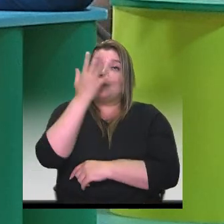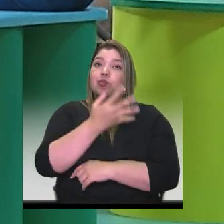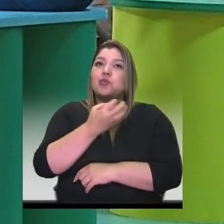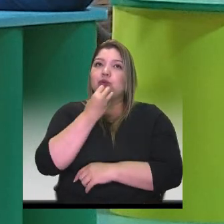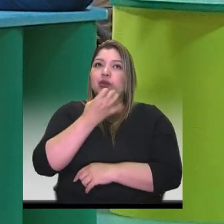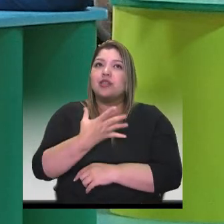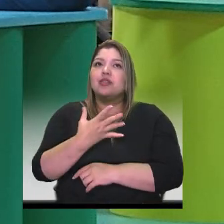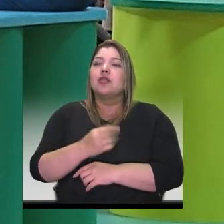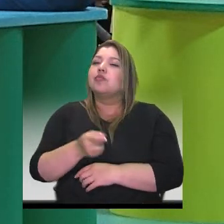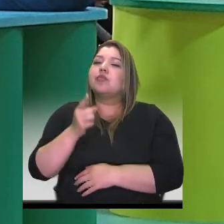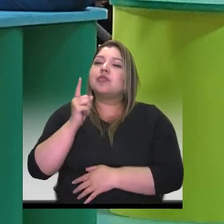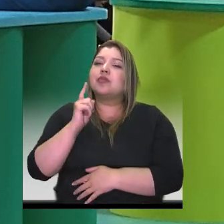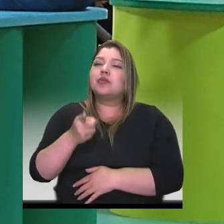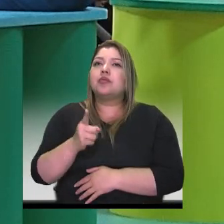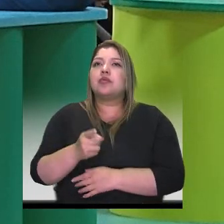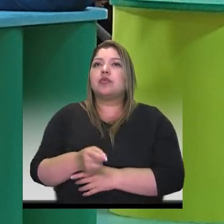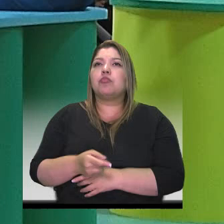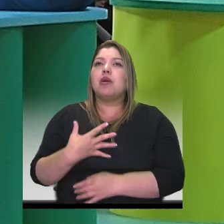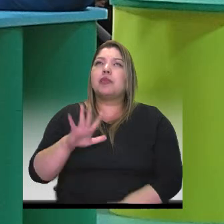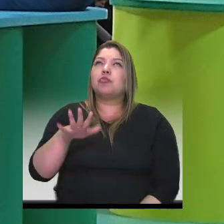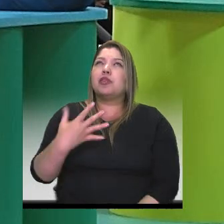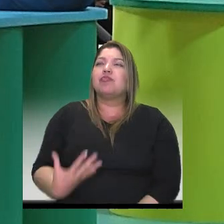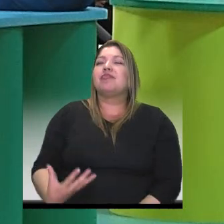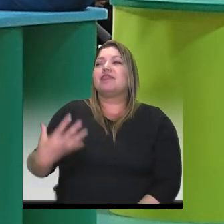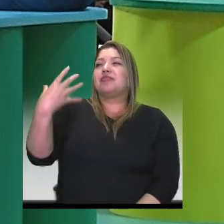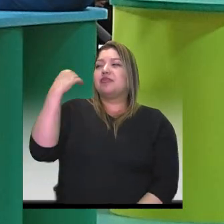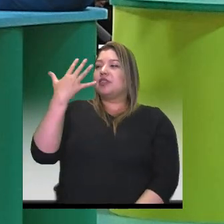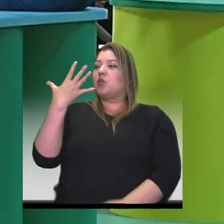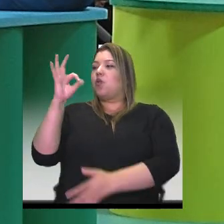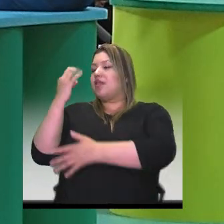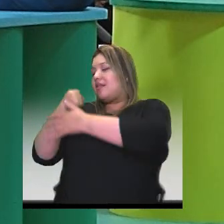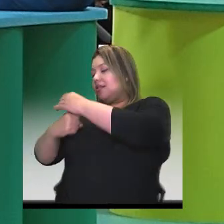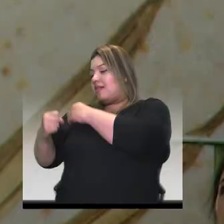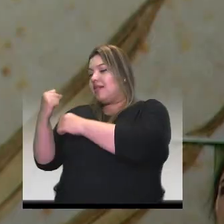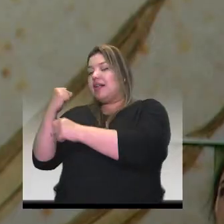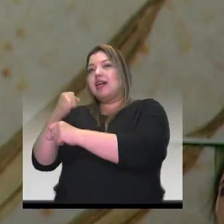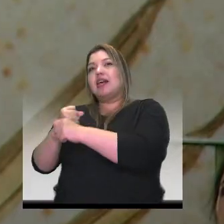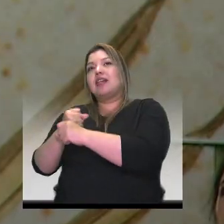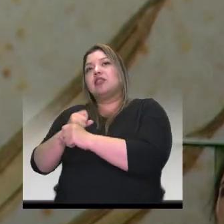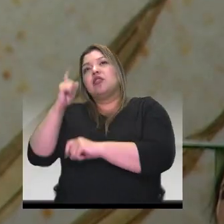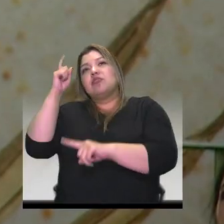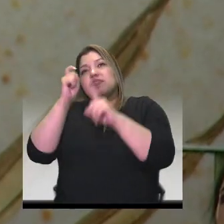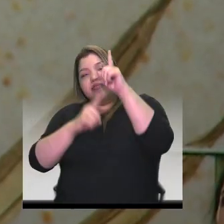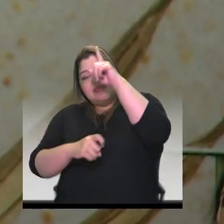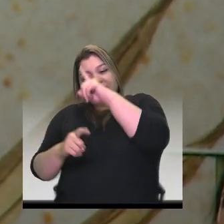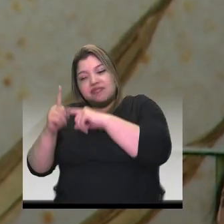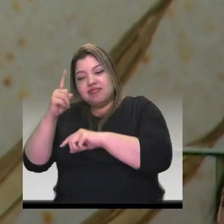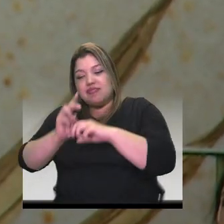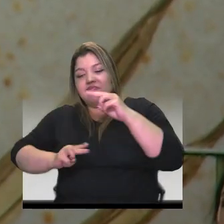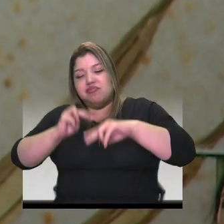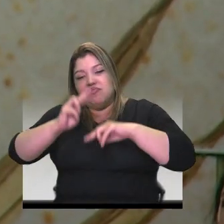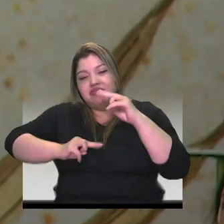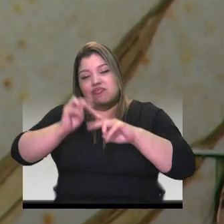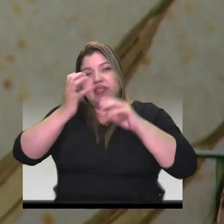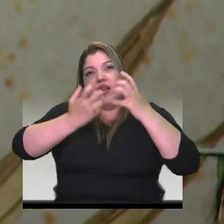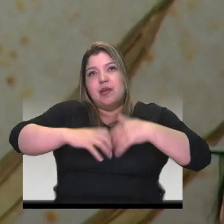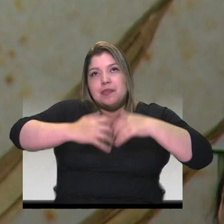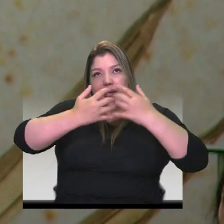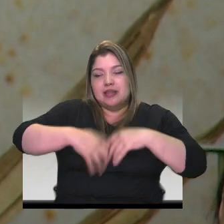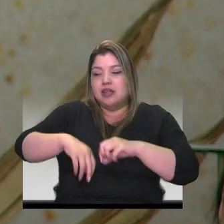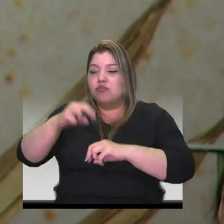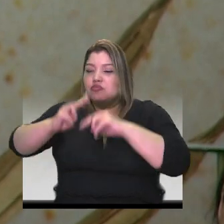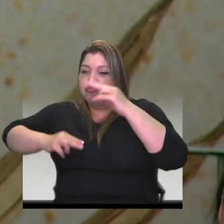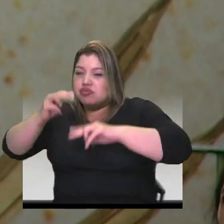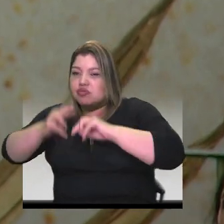hace 50 años se pensaban en construir empresa, en construir desarrollo en donde